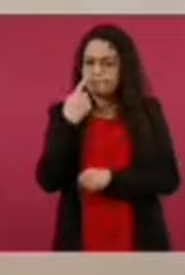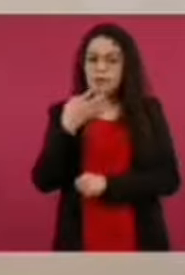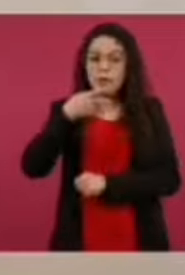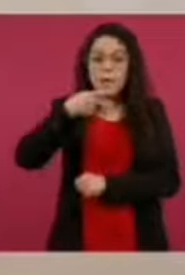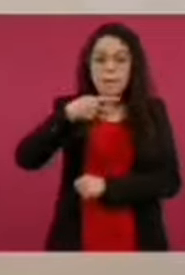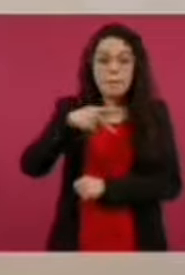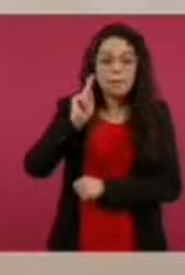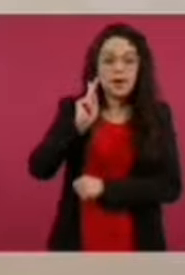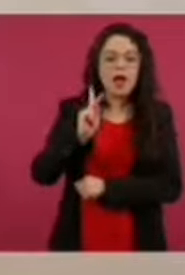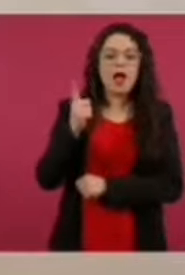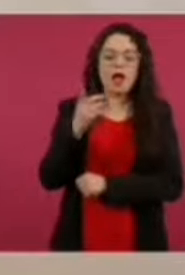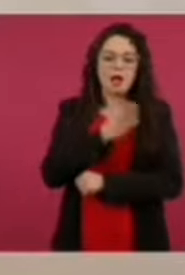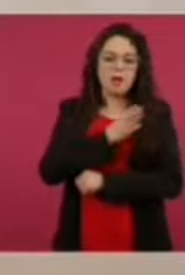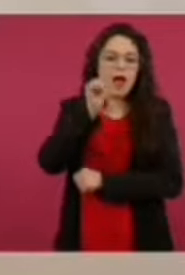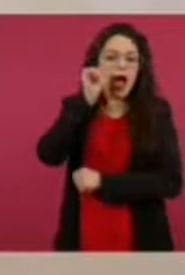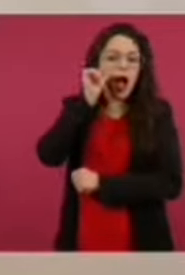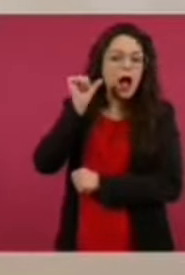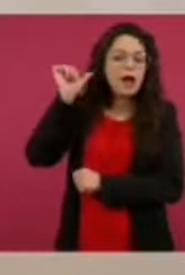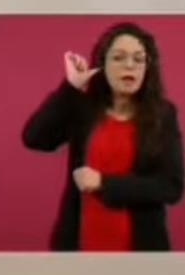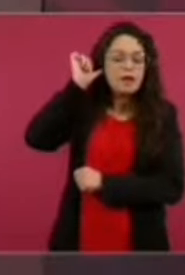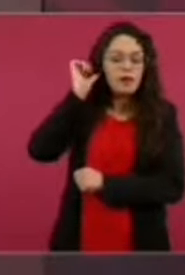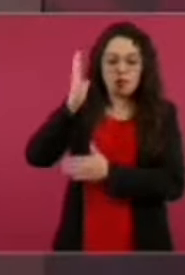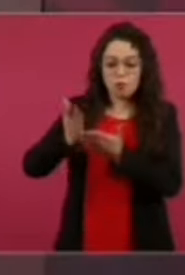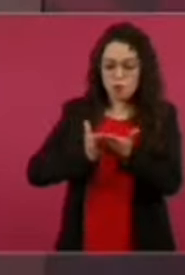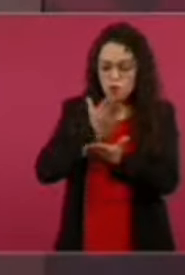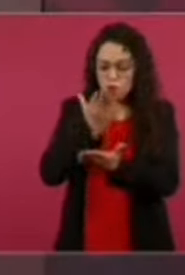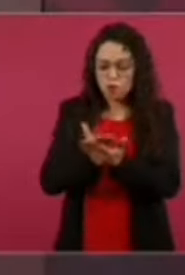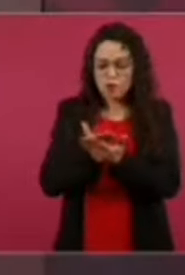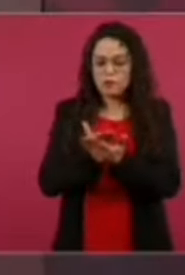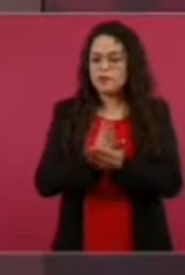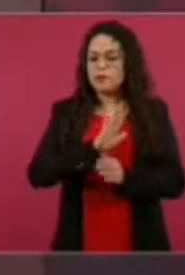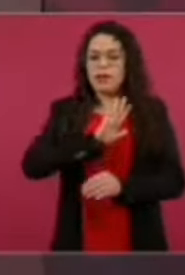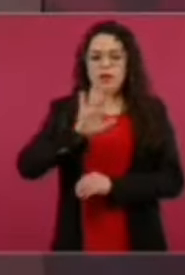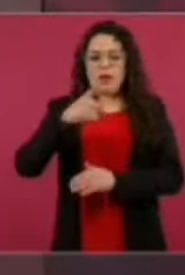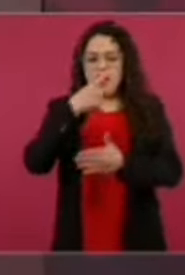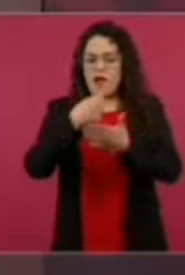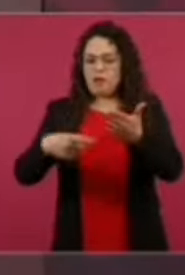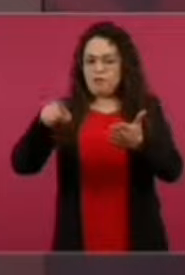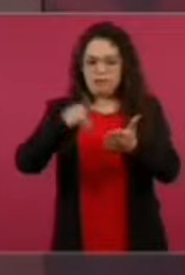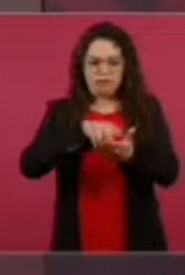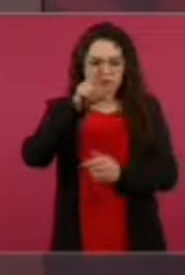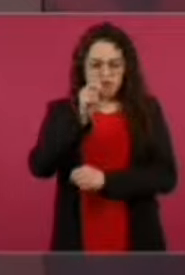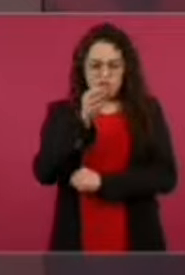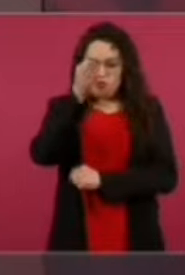rechazó esa propuesta migratoria.